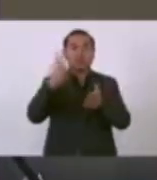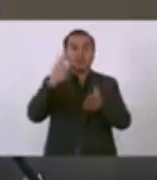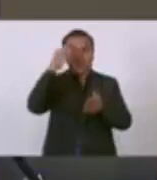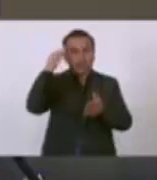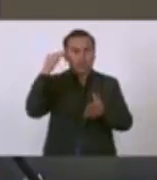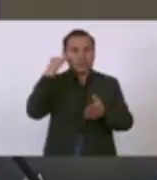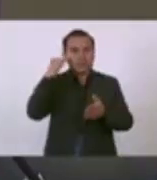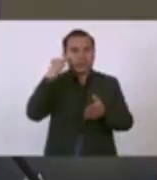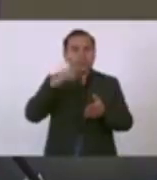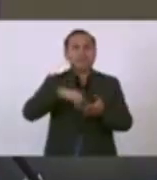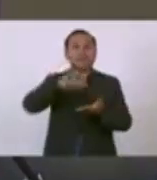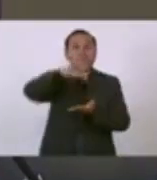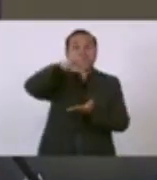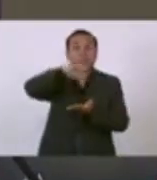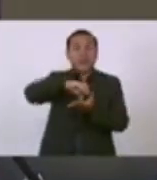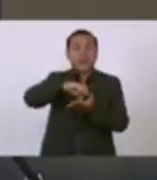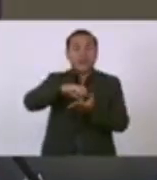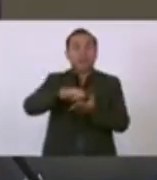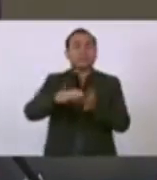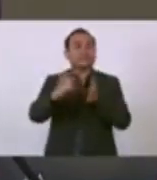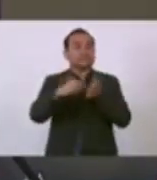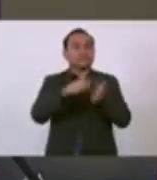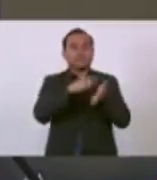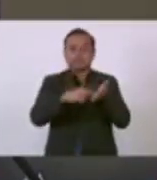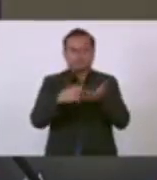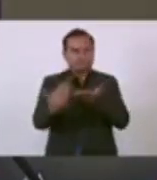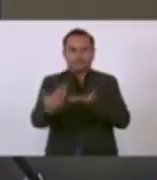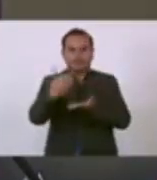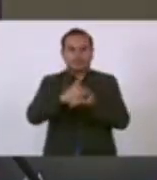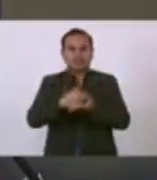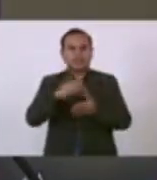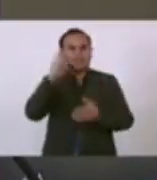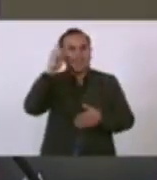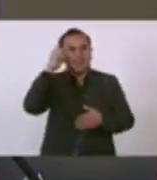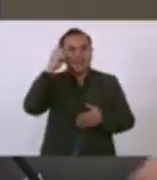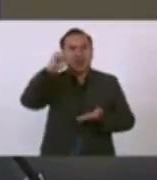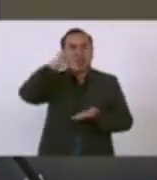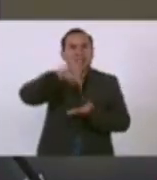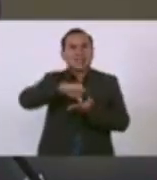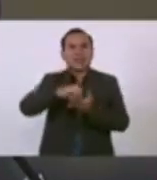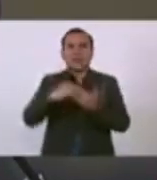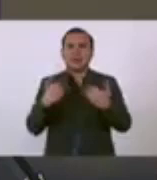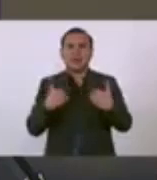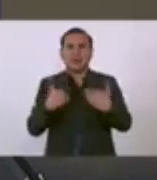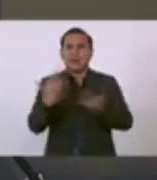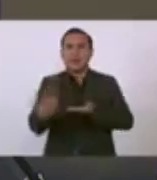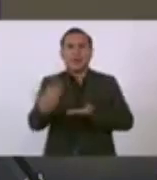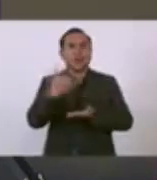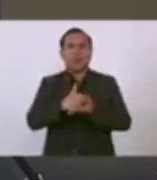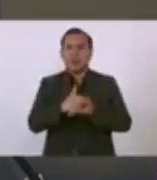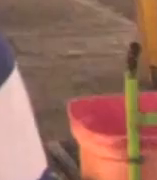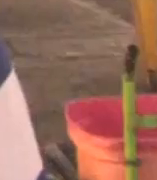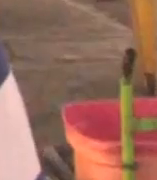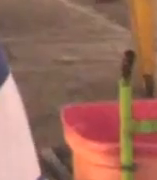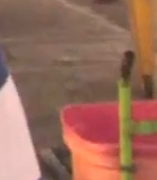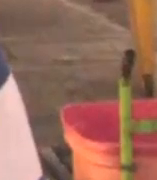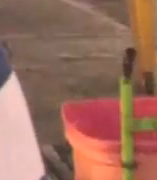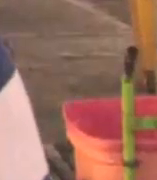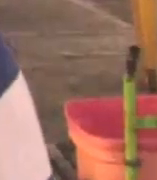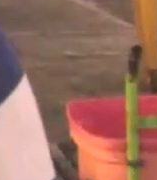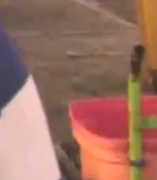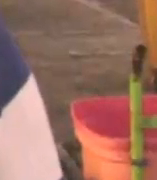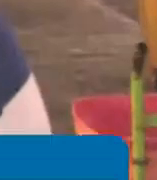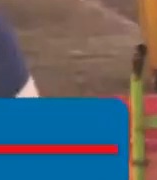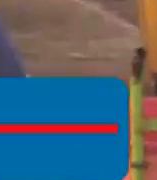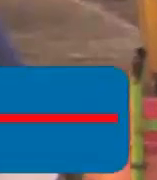que reúnen a más de 500 personas como conciertos y partidos de fútbol también se suspendió el ingreso y la salida de salvadoreños por cualquier vía creo que el presidente